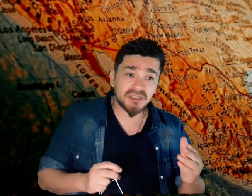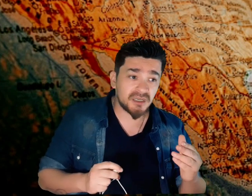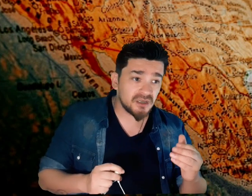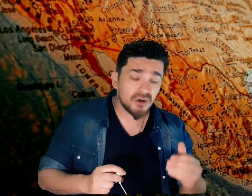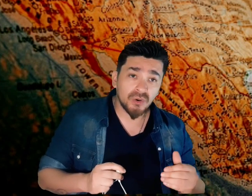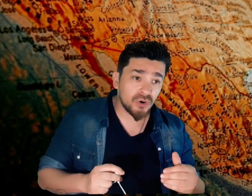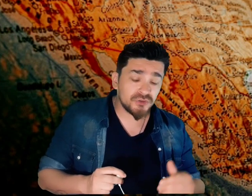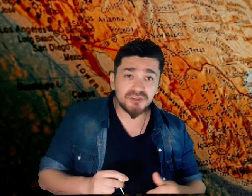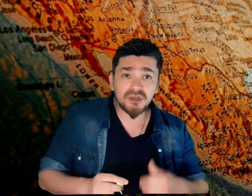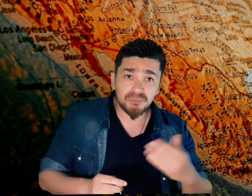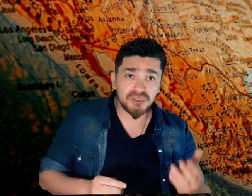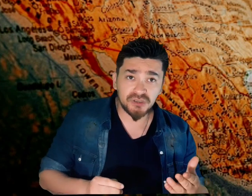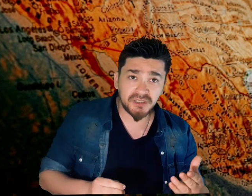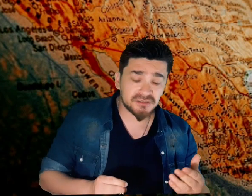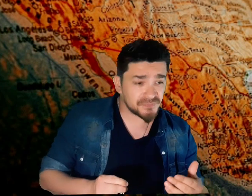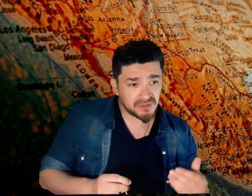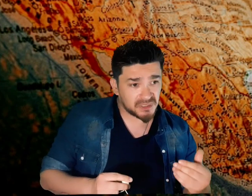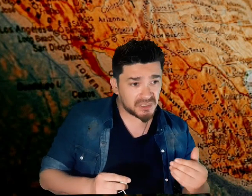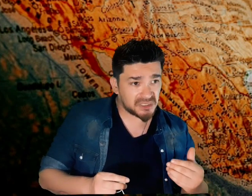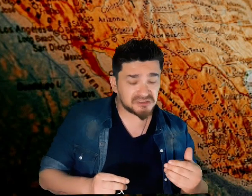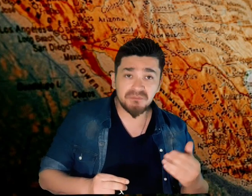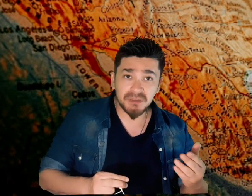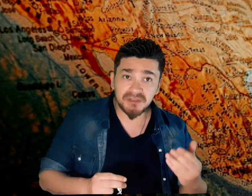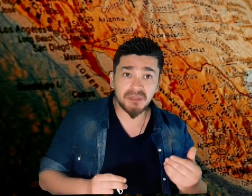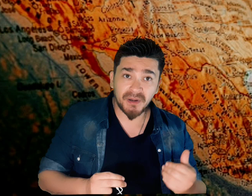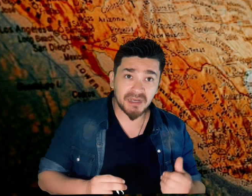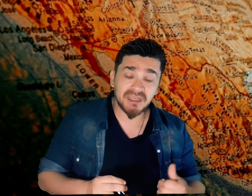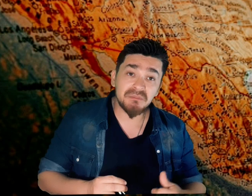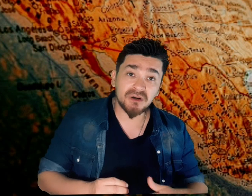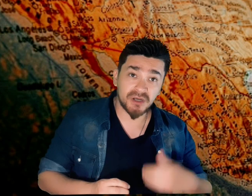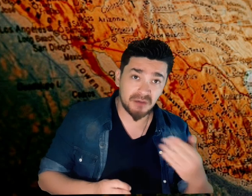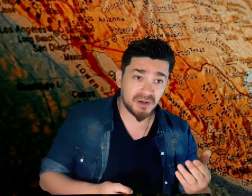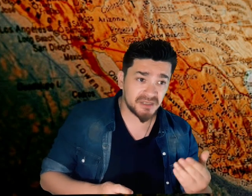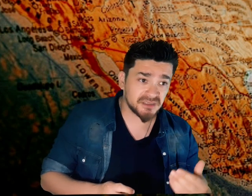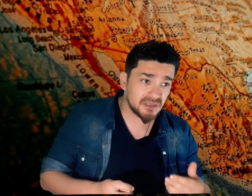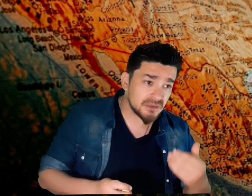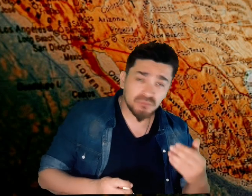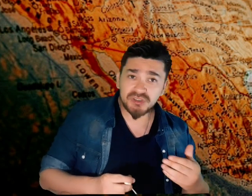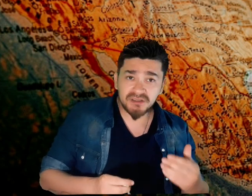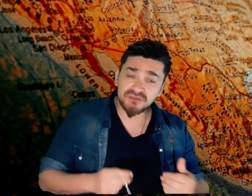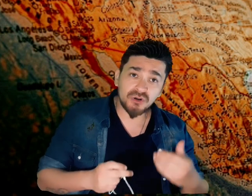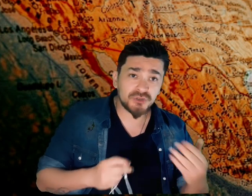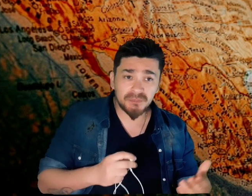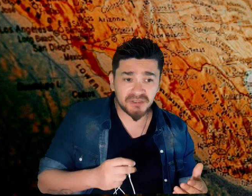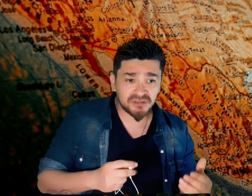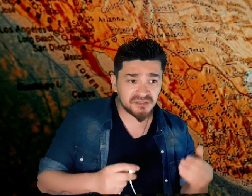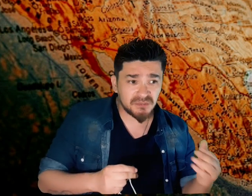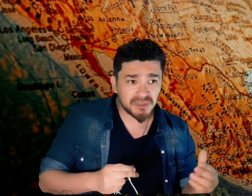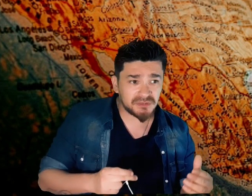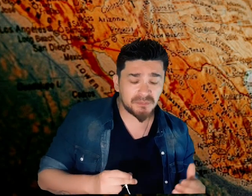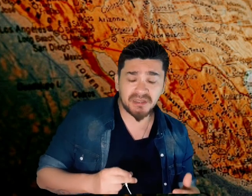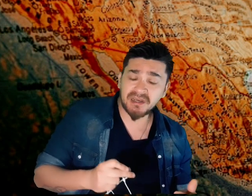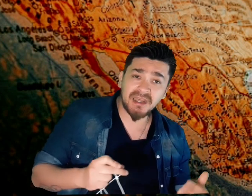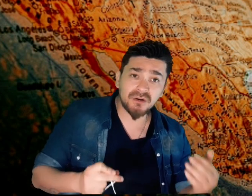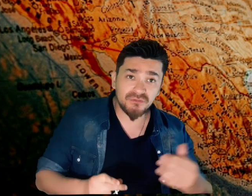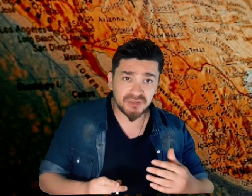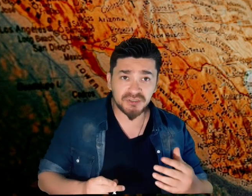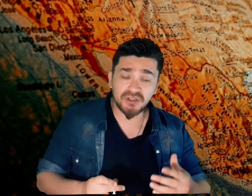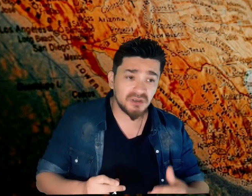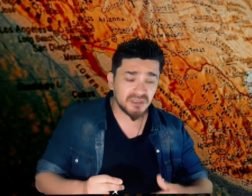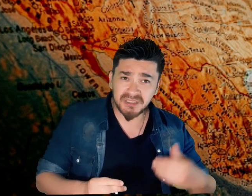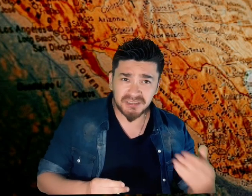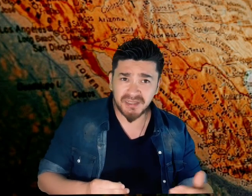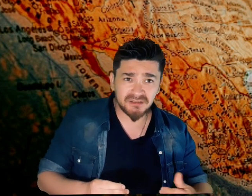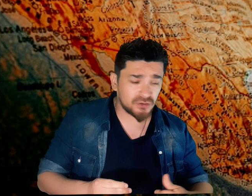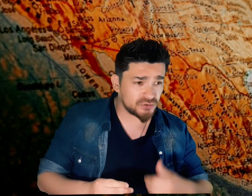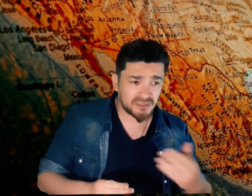muchos critican o dan opiniones simplemente para querer mejorar el país. Muchas veces otras personas simplemente para crear